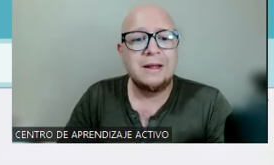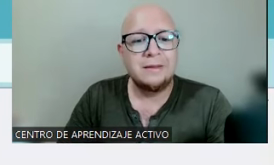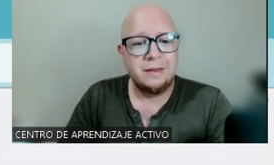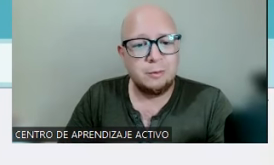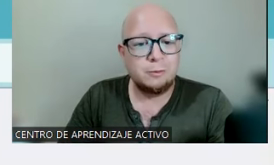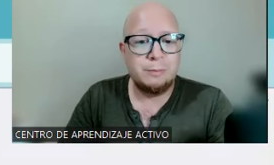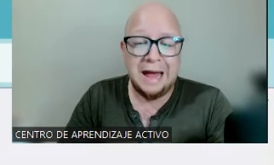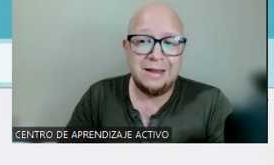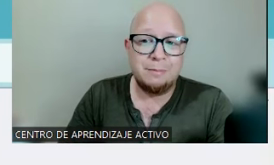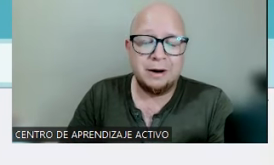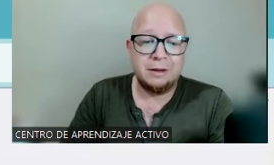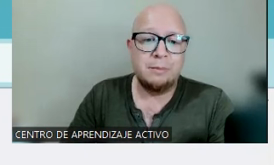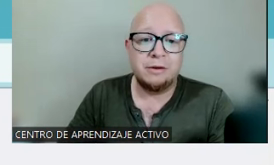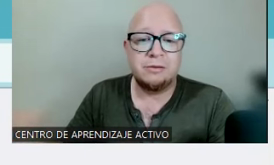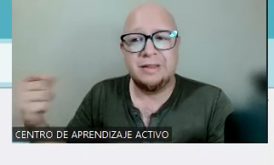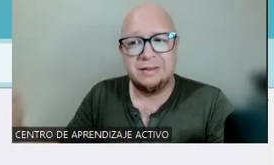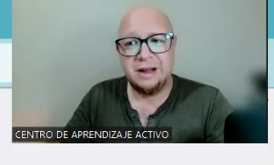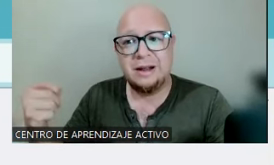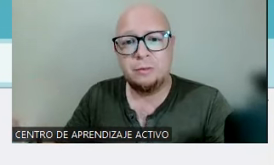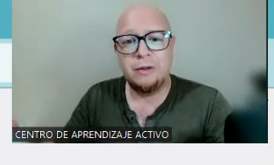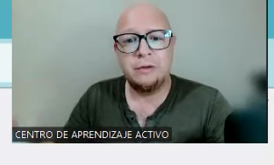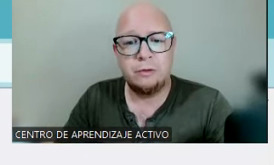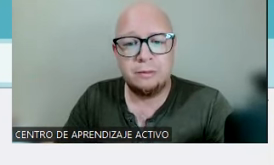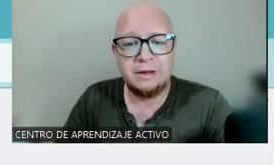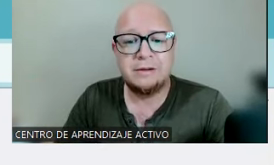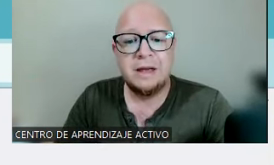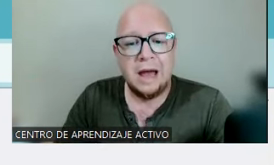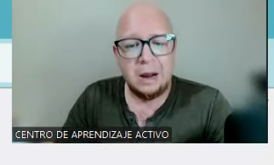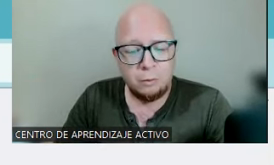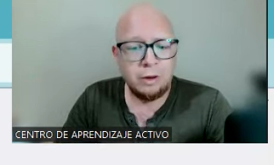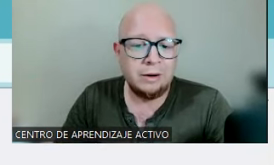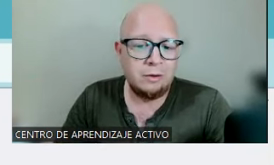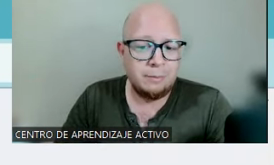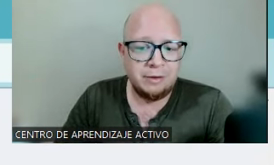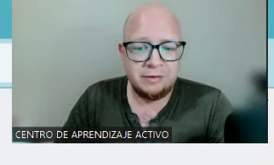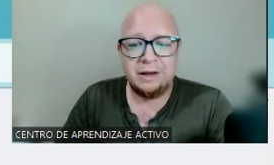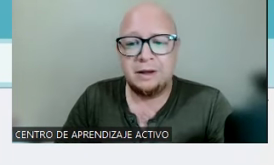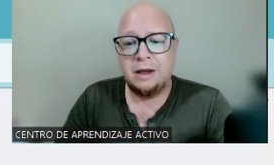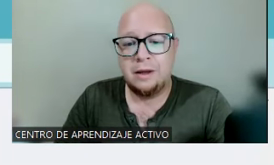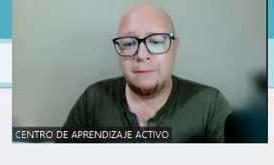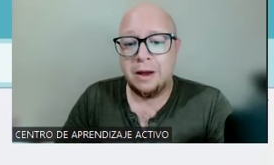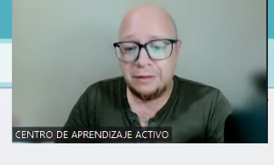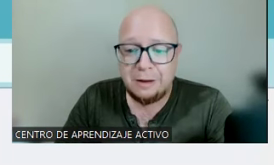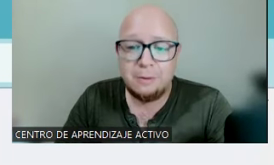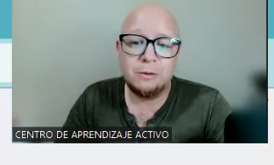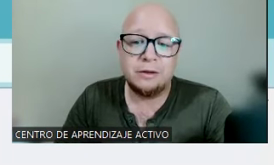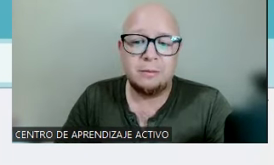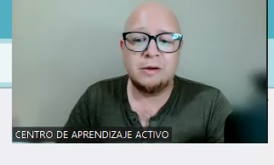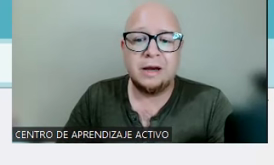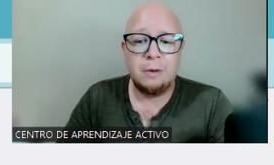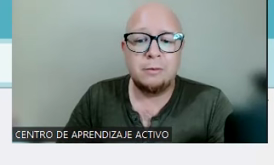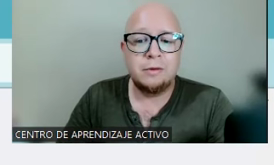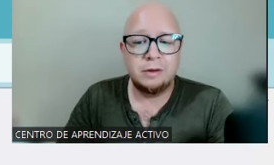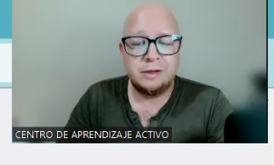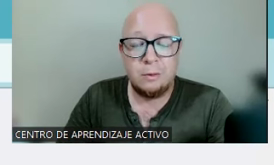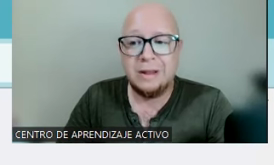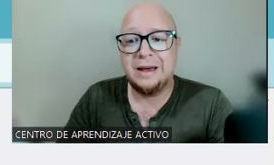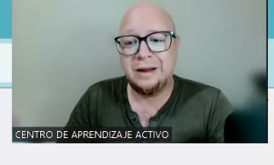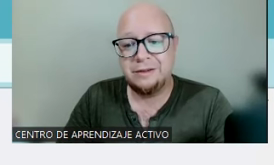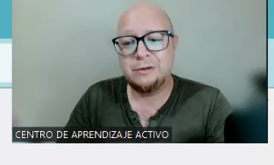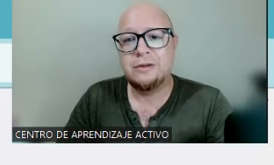acá. Tenemos un planner para que te puedas organizar durante todo el mes. Algún cuadernillo de aprendizaje activo. Tenemos acá un